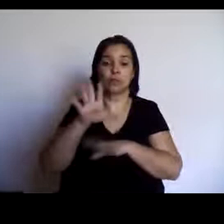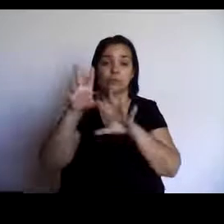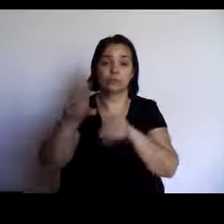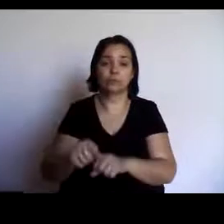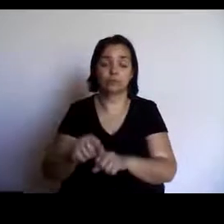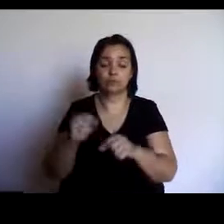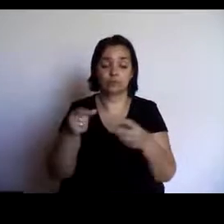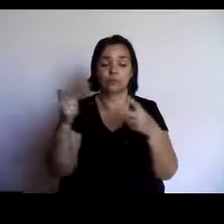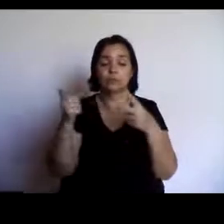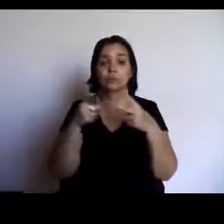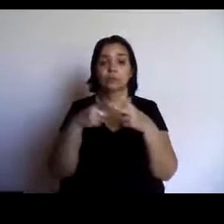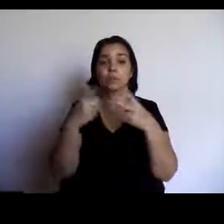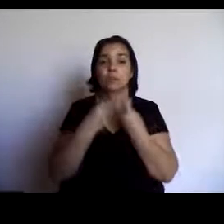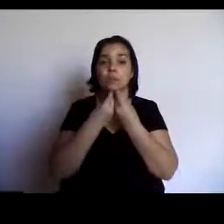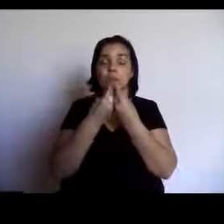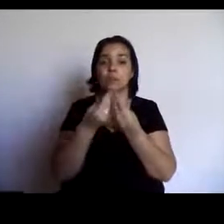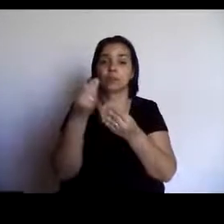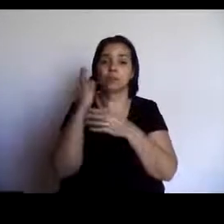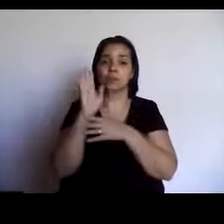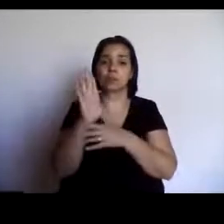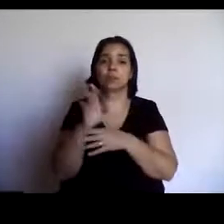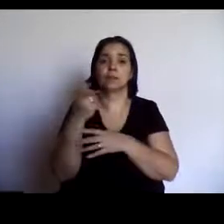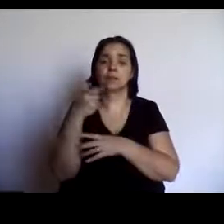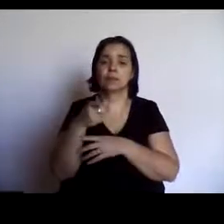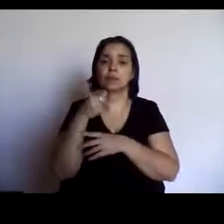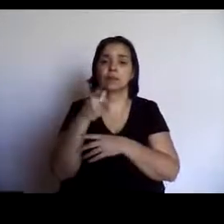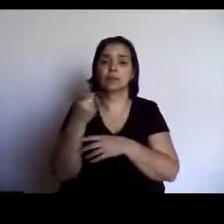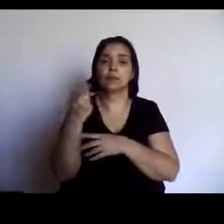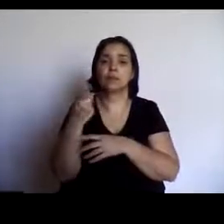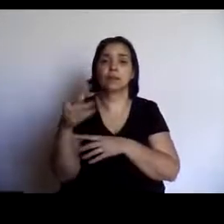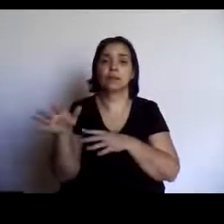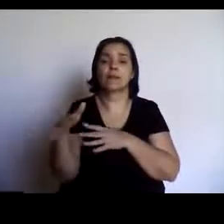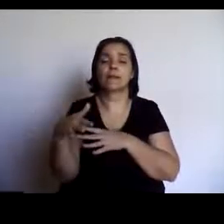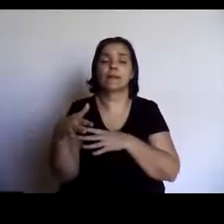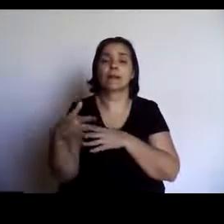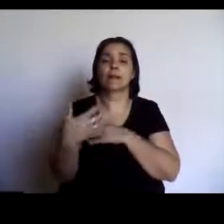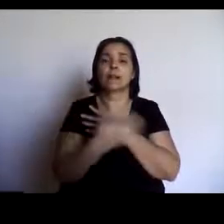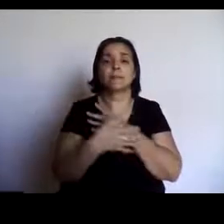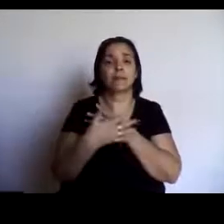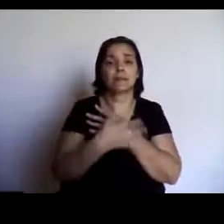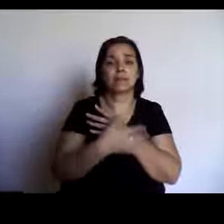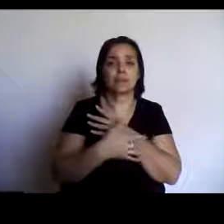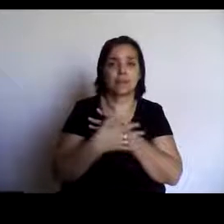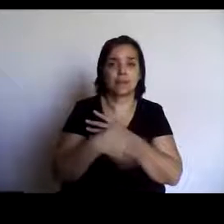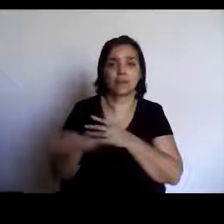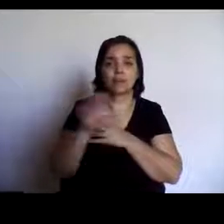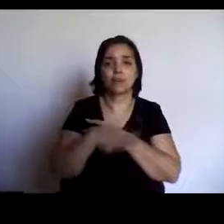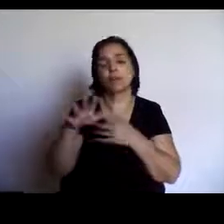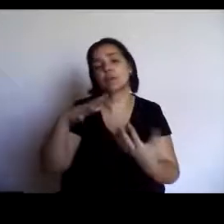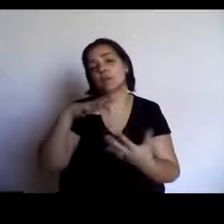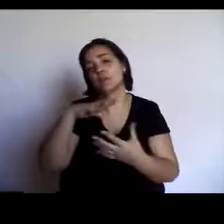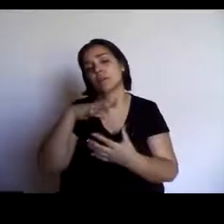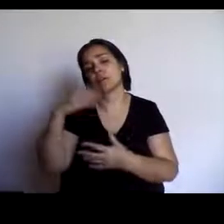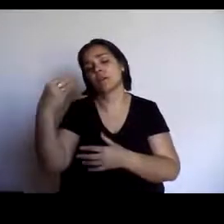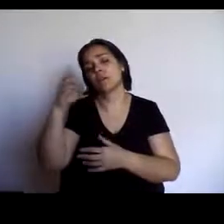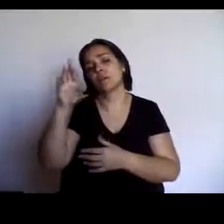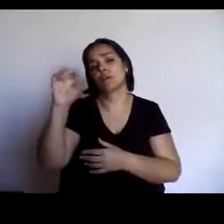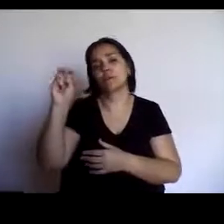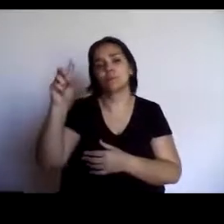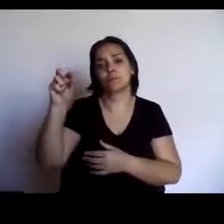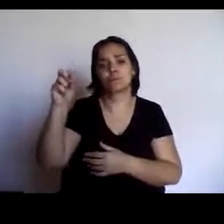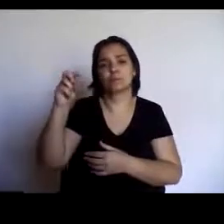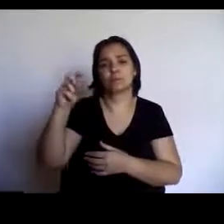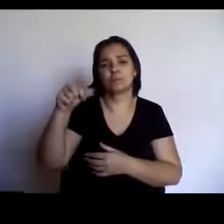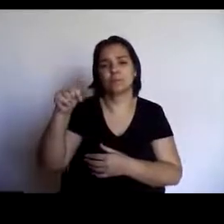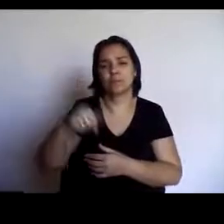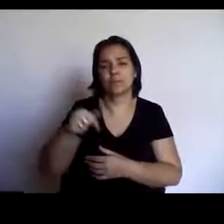de acompañamiento y representación de las administraciones locales en Bruselas y otros destinos de acción exterior. Esta